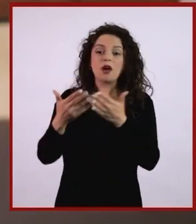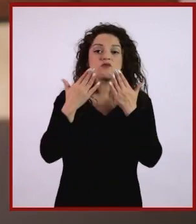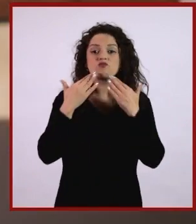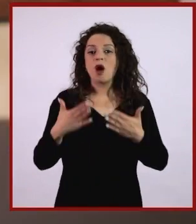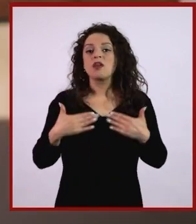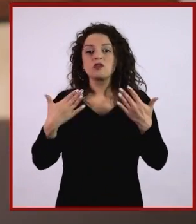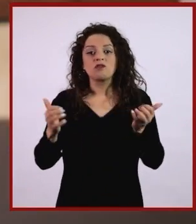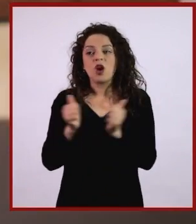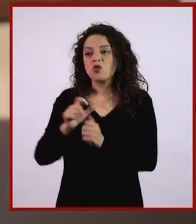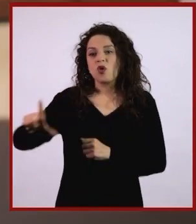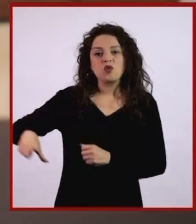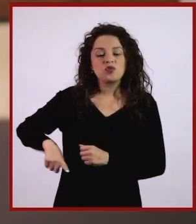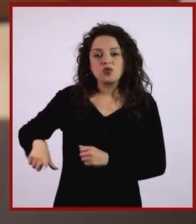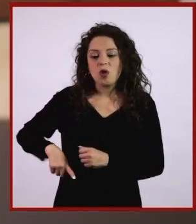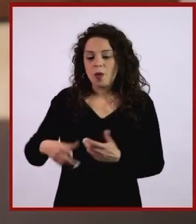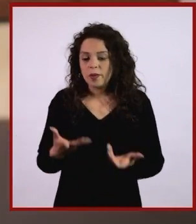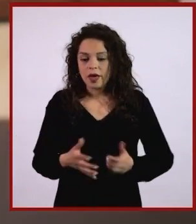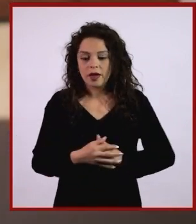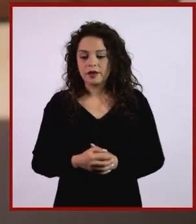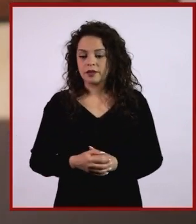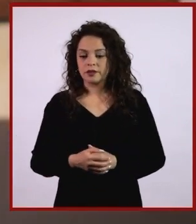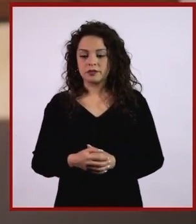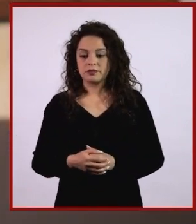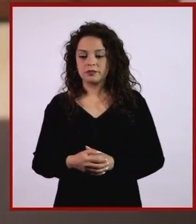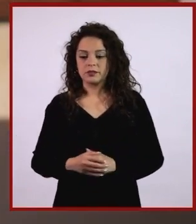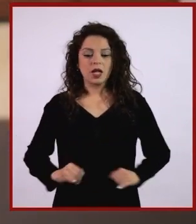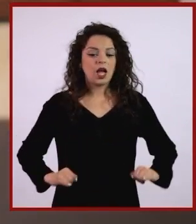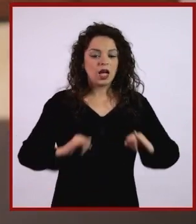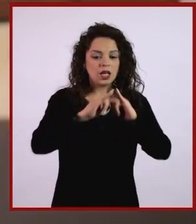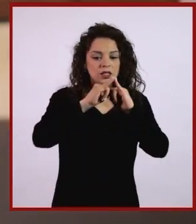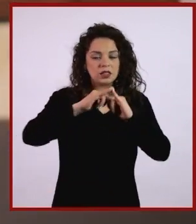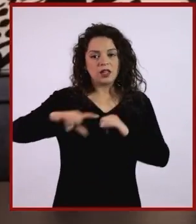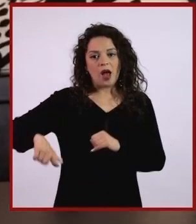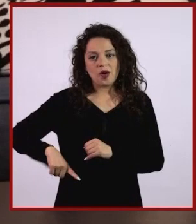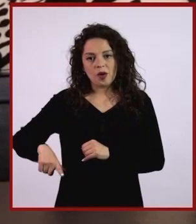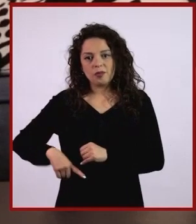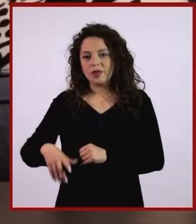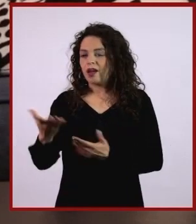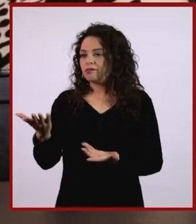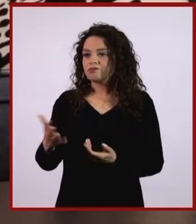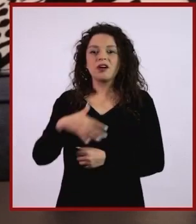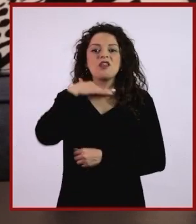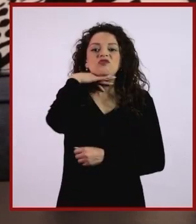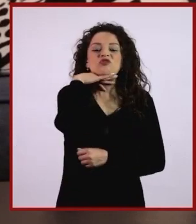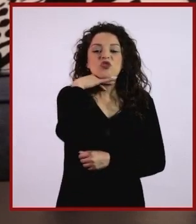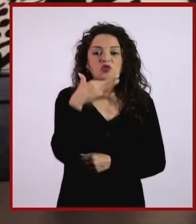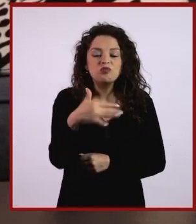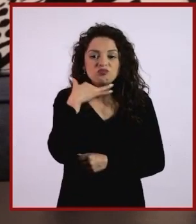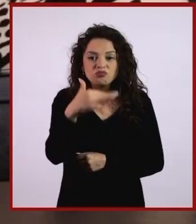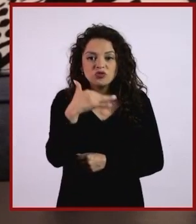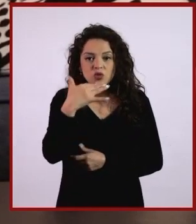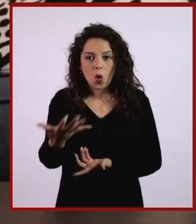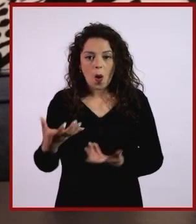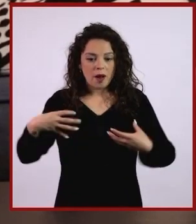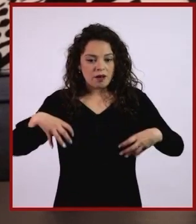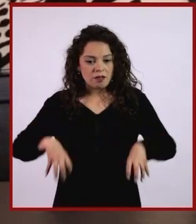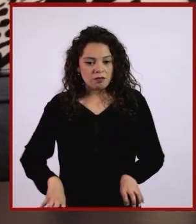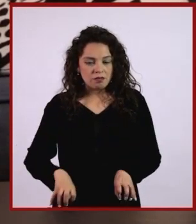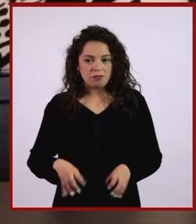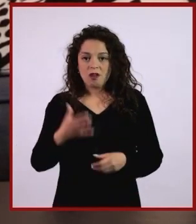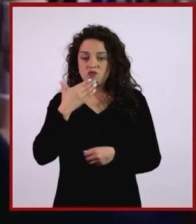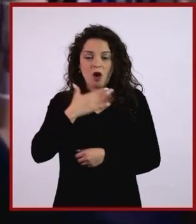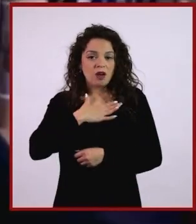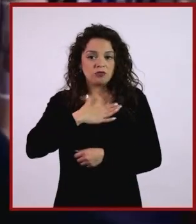de desconfianza hacia el gobierno, de poco funcionamiento de las instituciones públicas, de corrupción del sistema